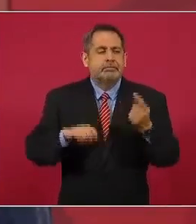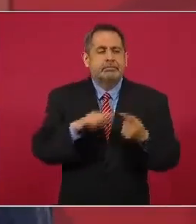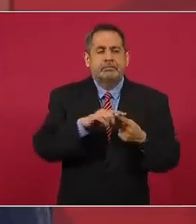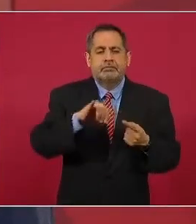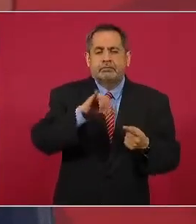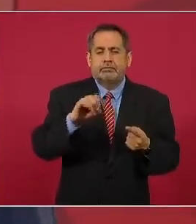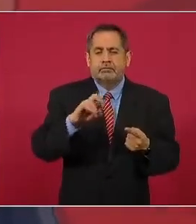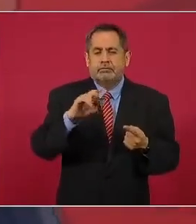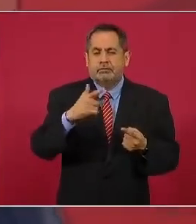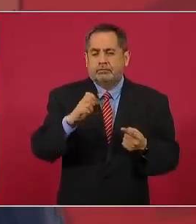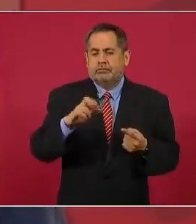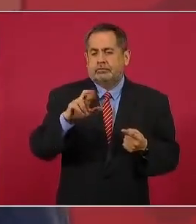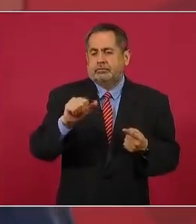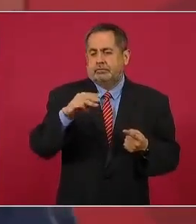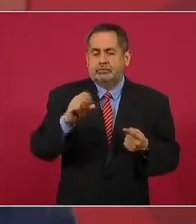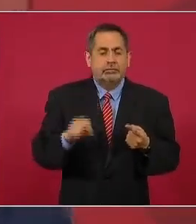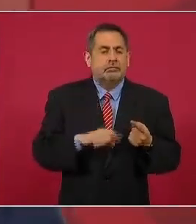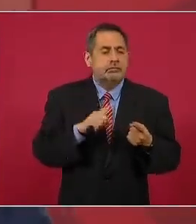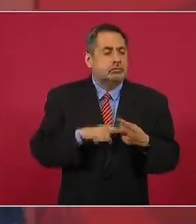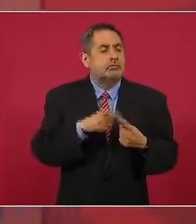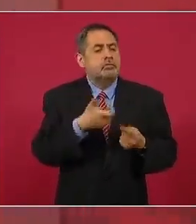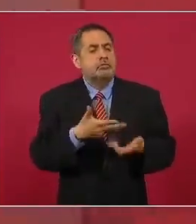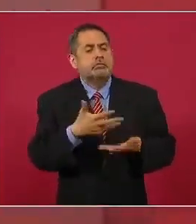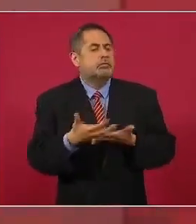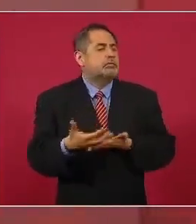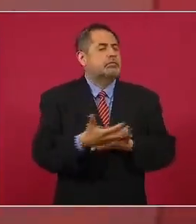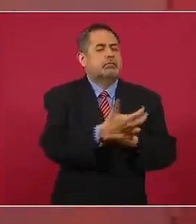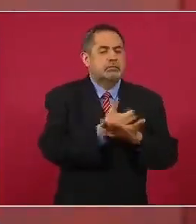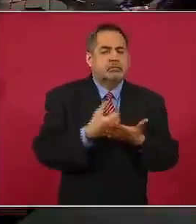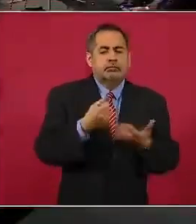Ramos, de cuánto gana